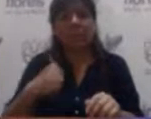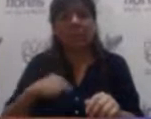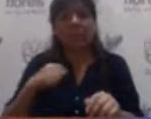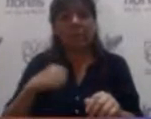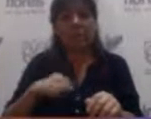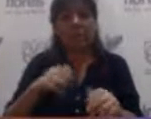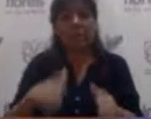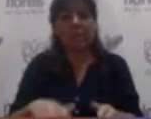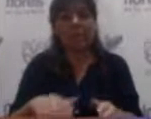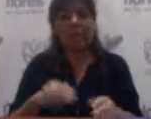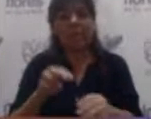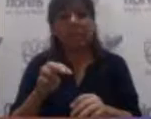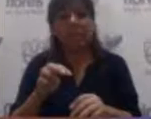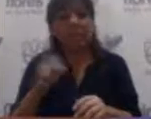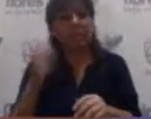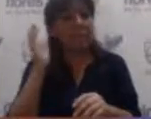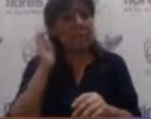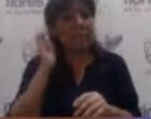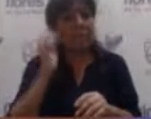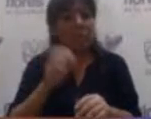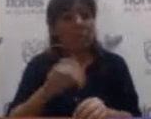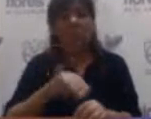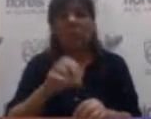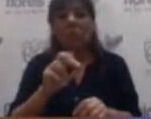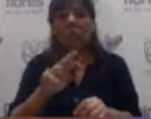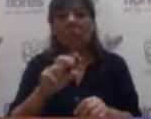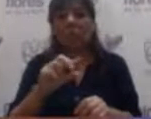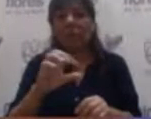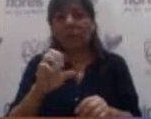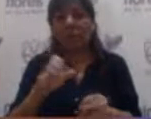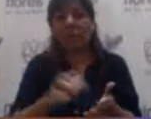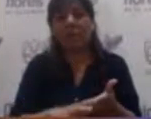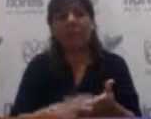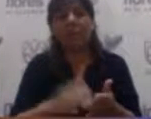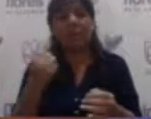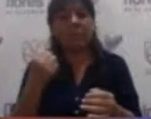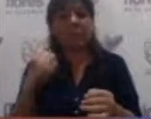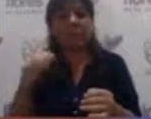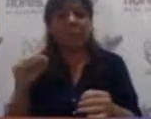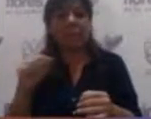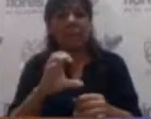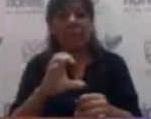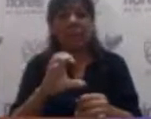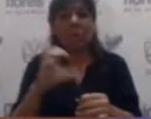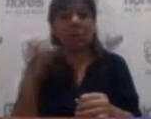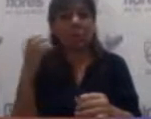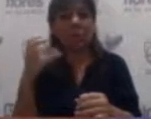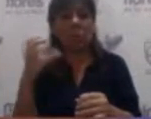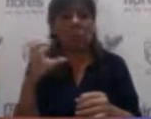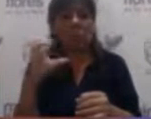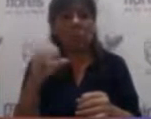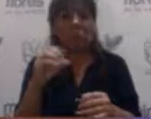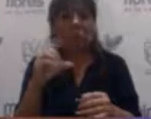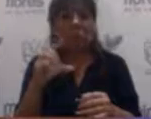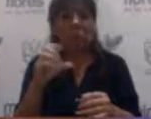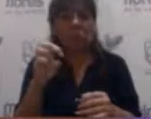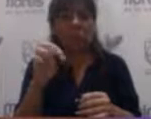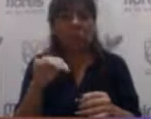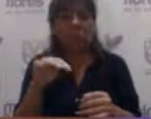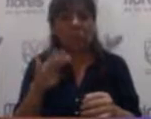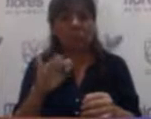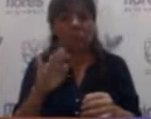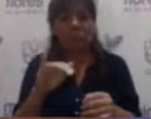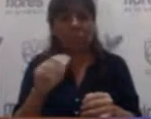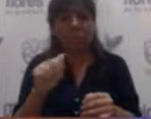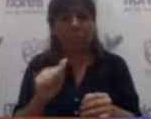Vicente Martín Muñoz Wells, y autoriza su viaje a la ciudad de Bogotá, Colombia, del 13 al 15 de junio del 2016